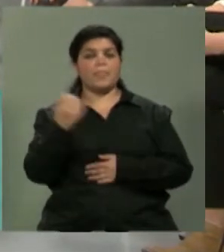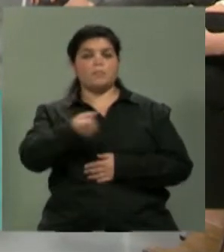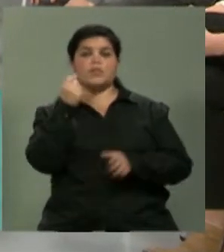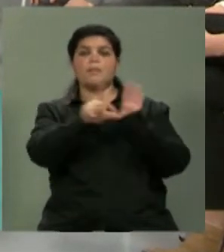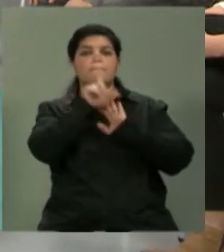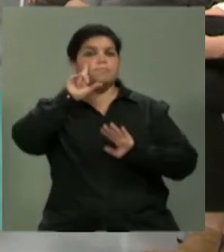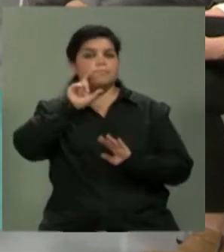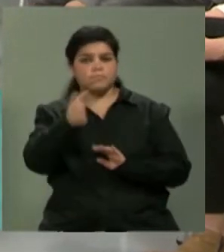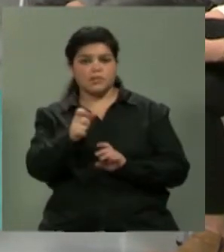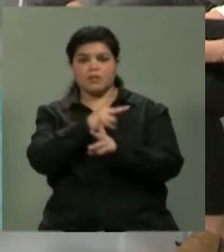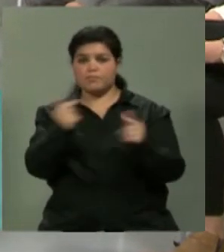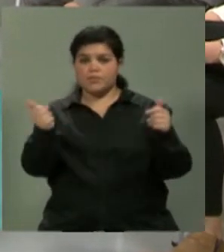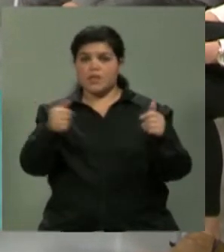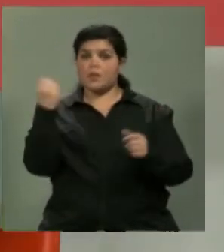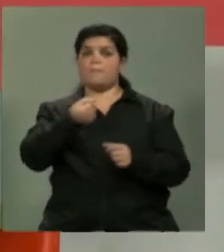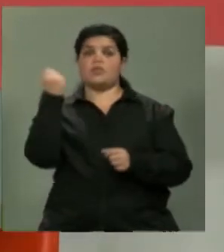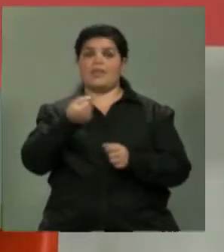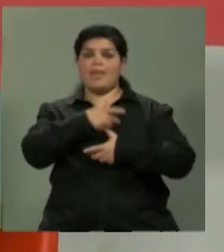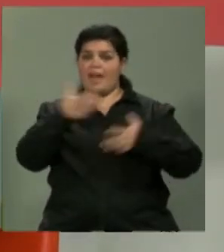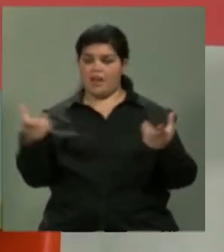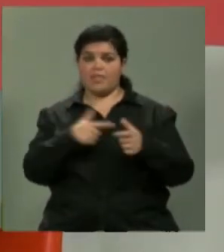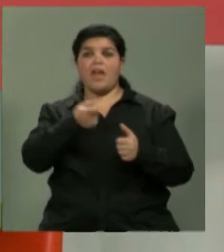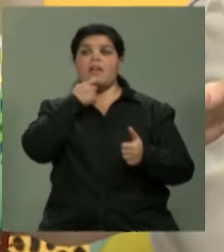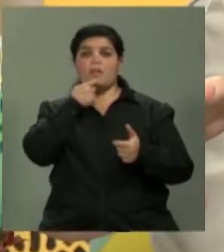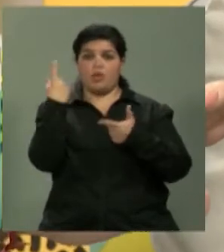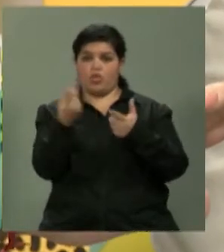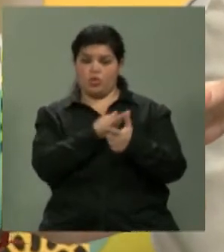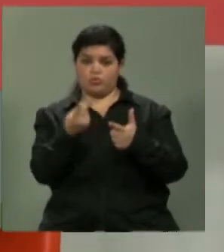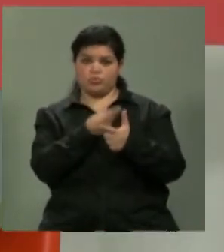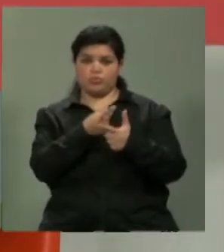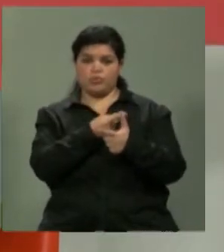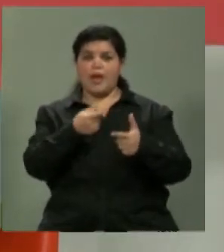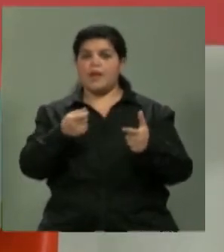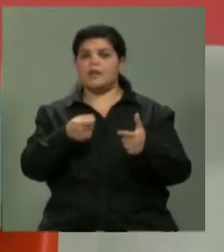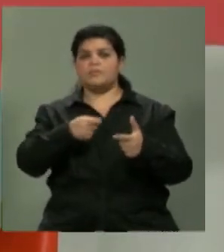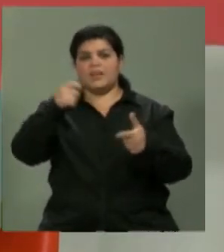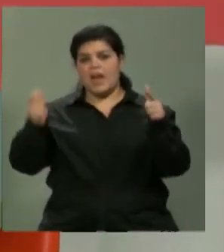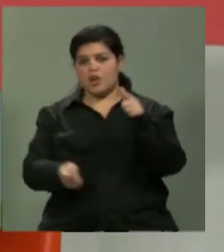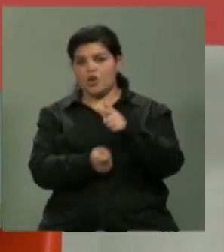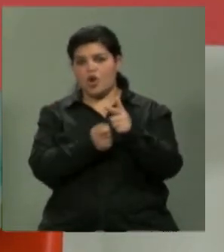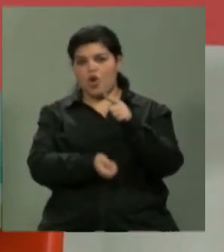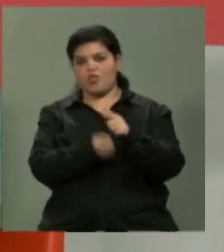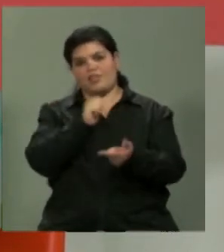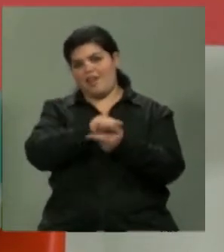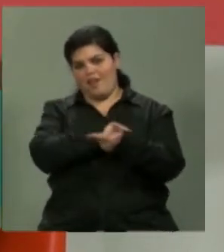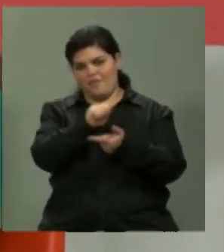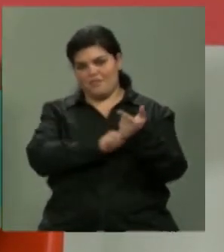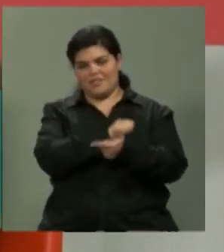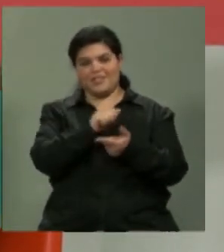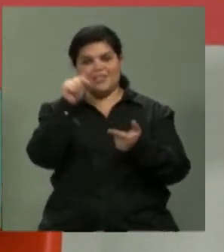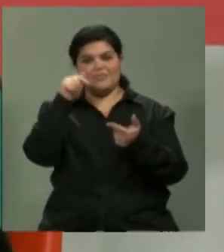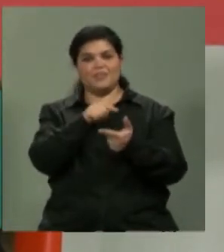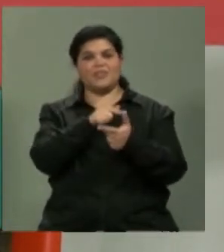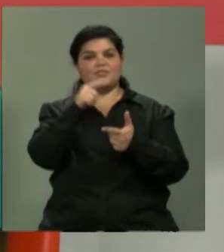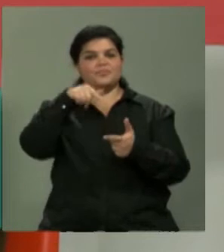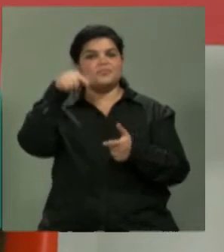que combatir el gran delito. Dos ejemplos quiero poner. El narcotráfico que el narcotráfico, que no van a decir que el narcotráfico no puede